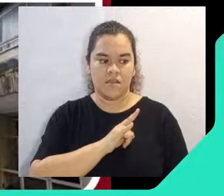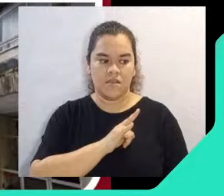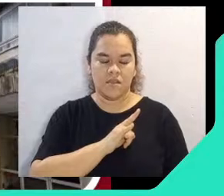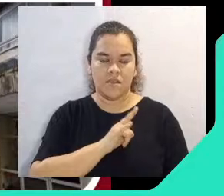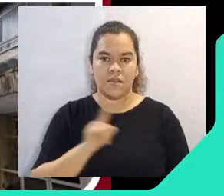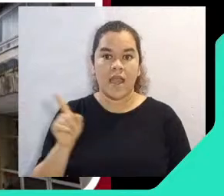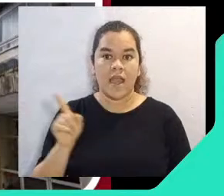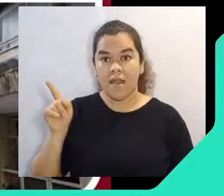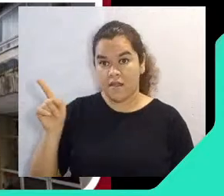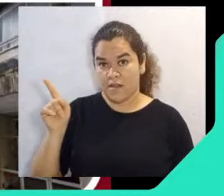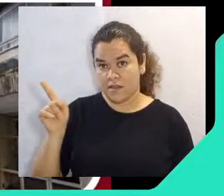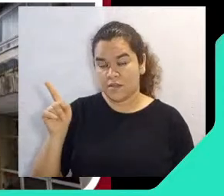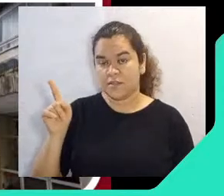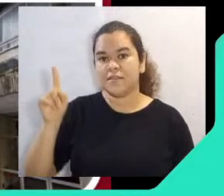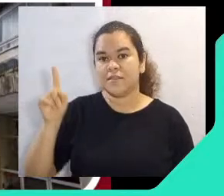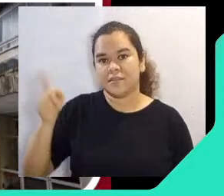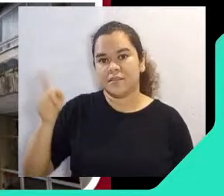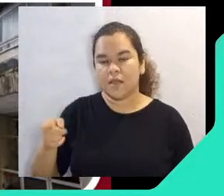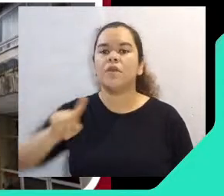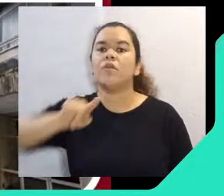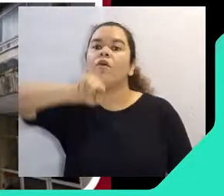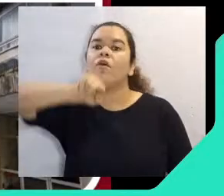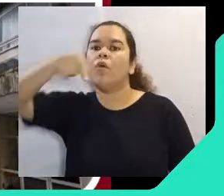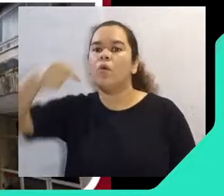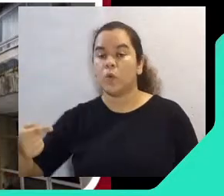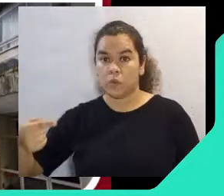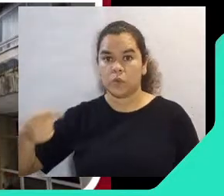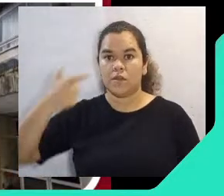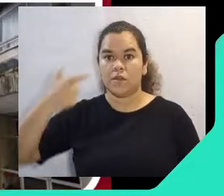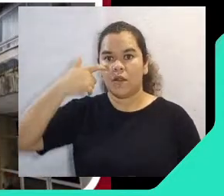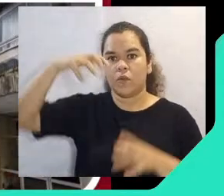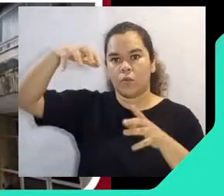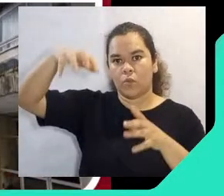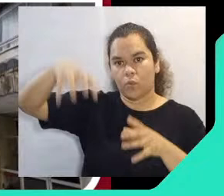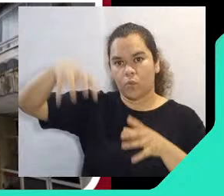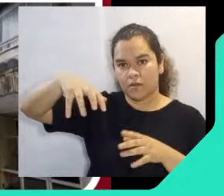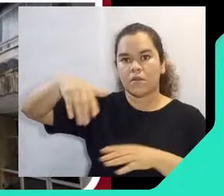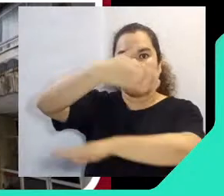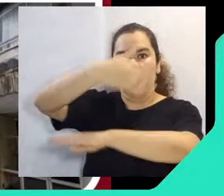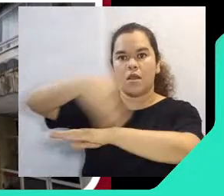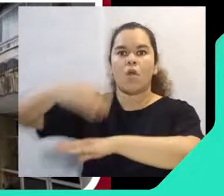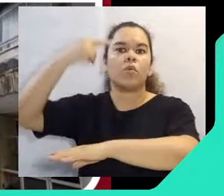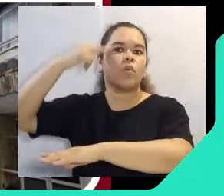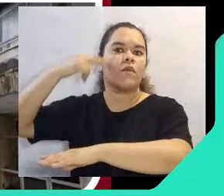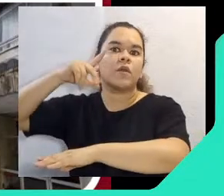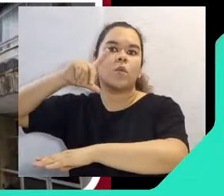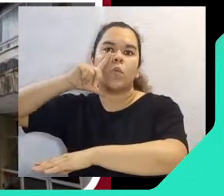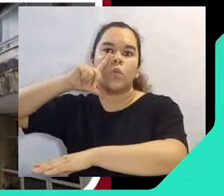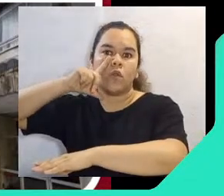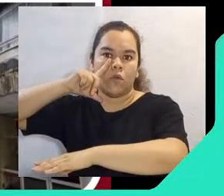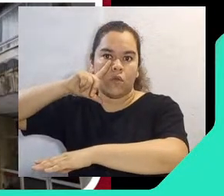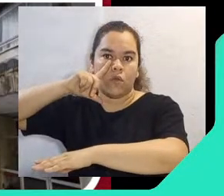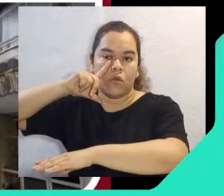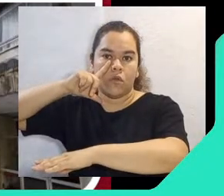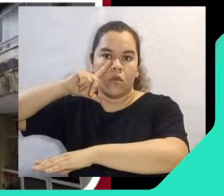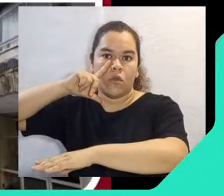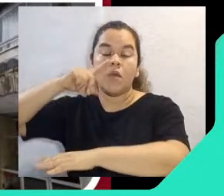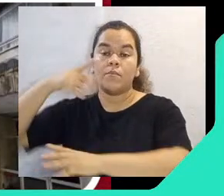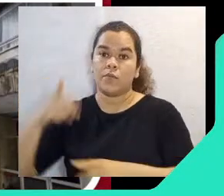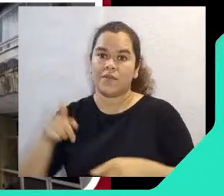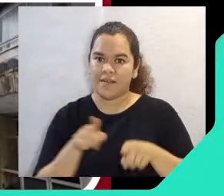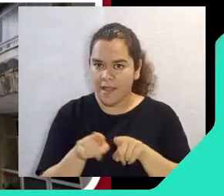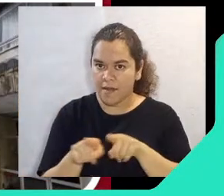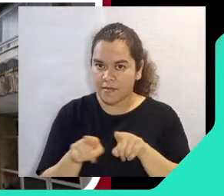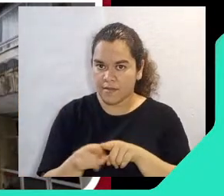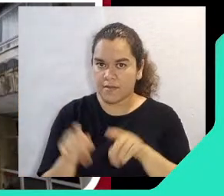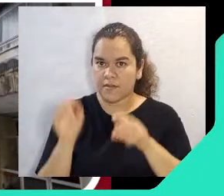Ciencias Exactas, que está con 9 de julio a 1449. ¿Por qué? Porque el cursado de la carrera de Ingeniería